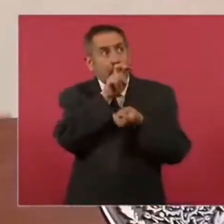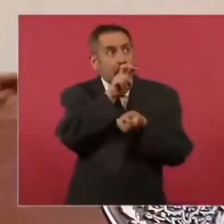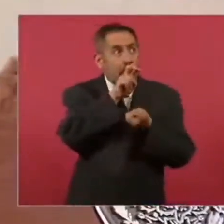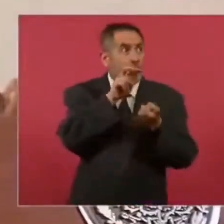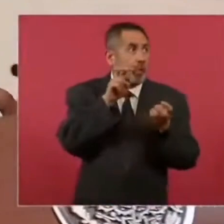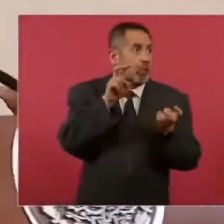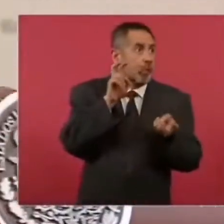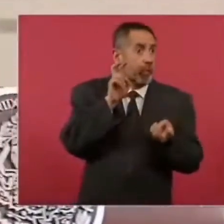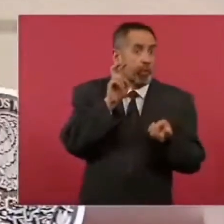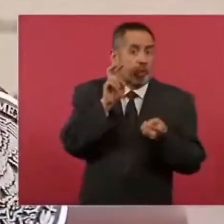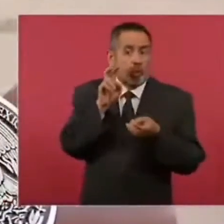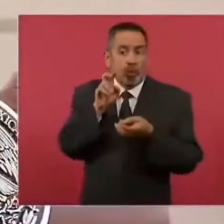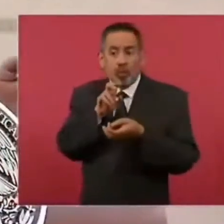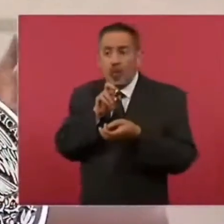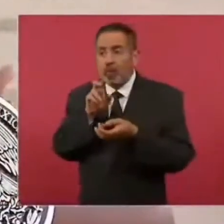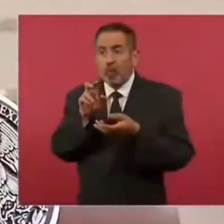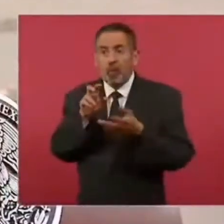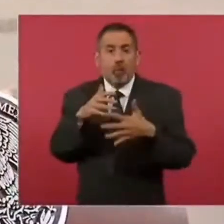O sea,